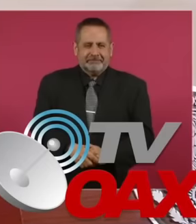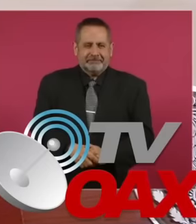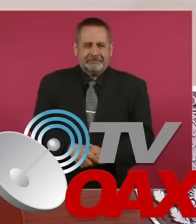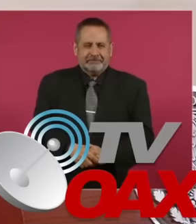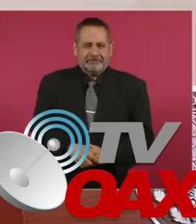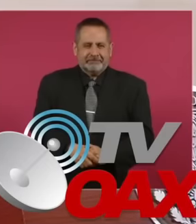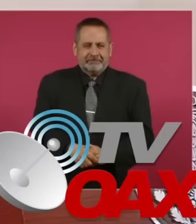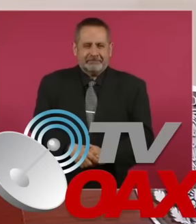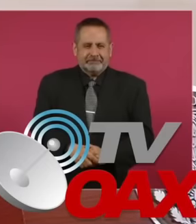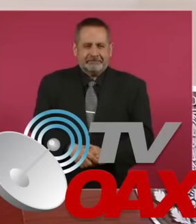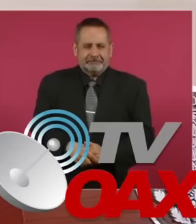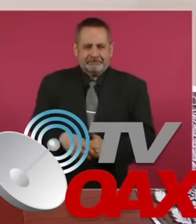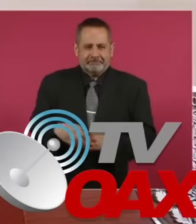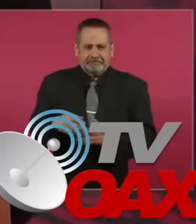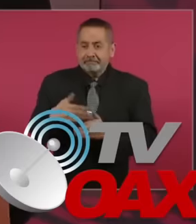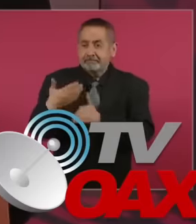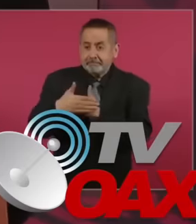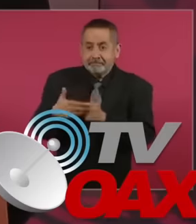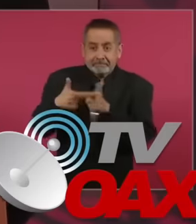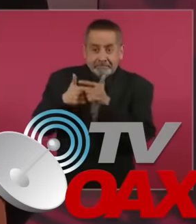¿Va a seguir la transformación?